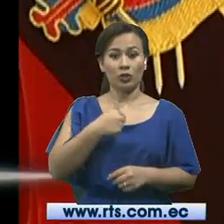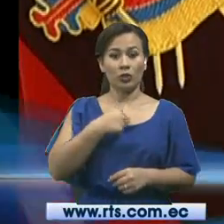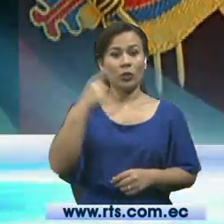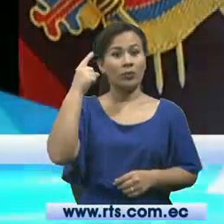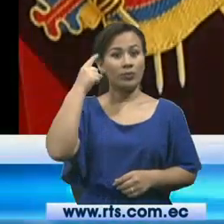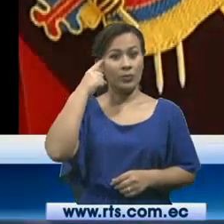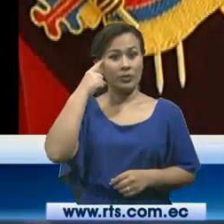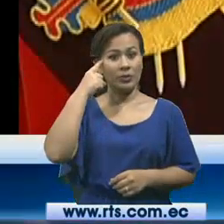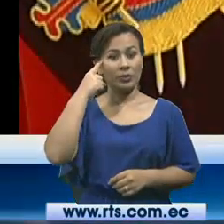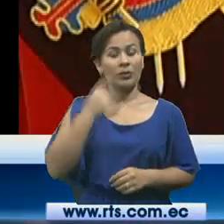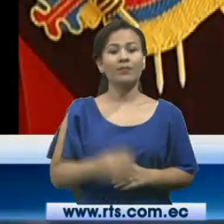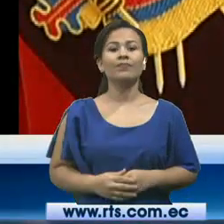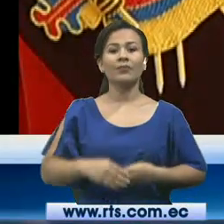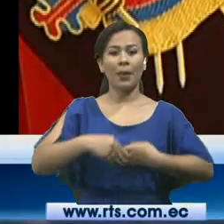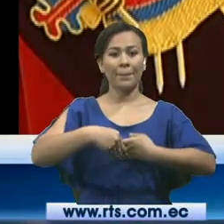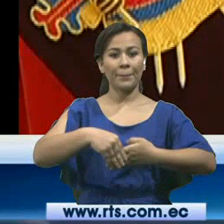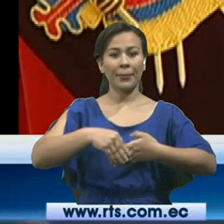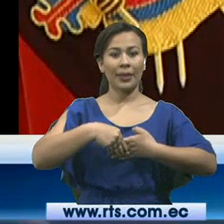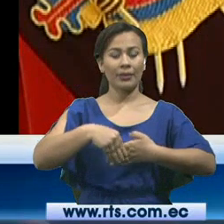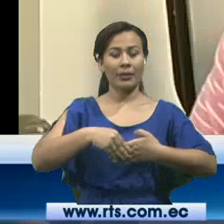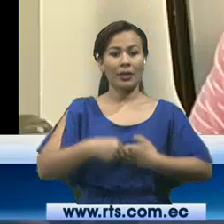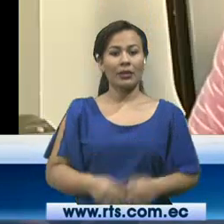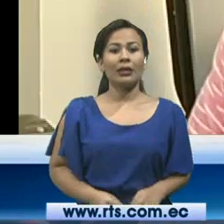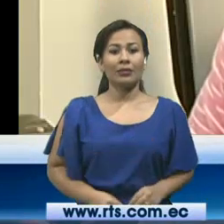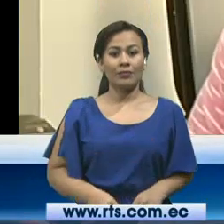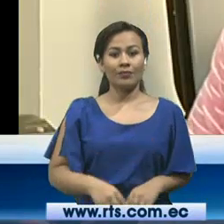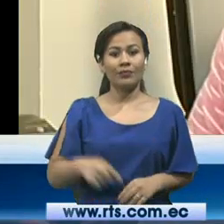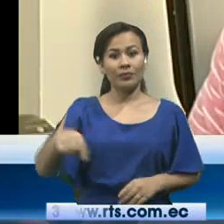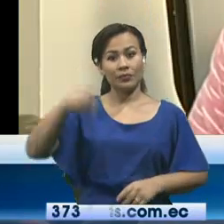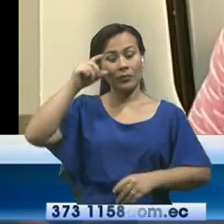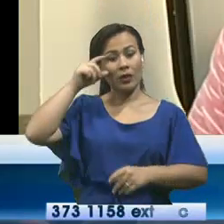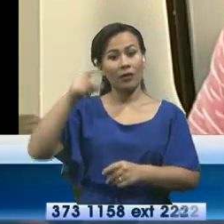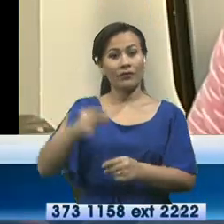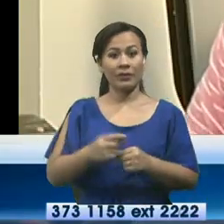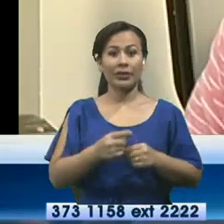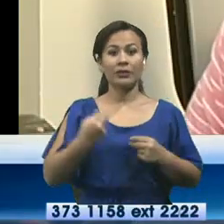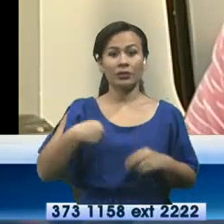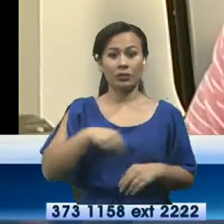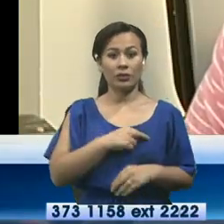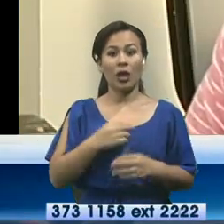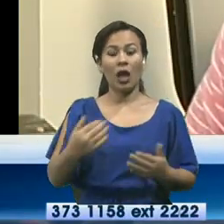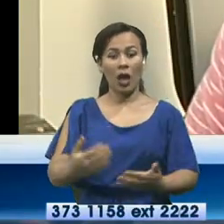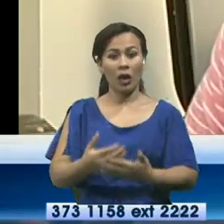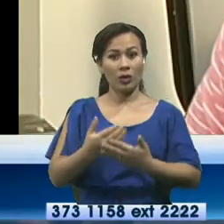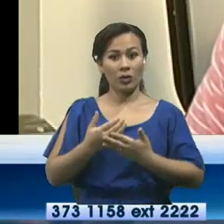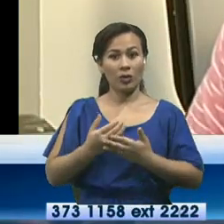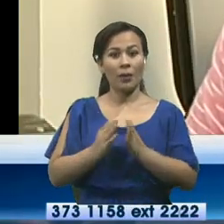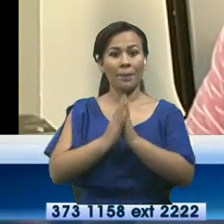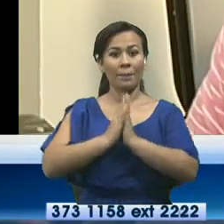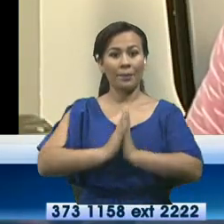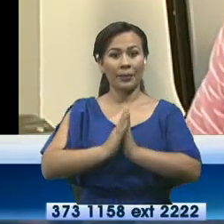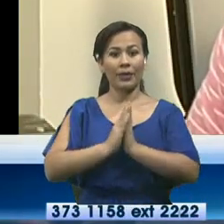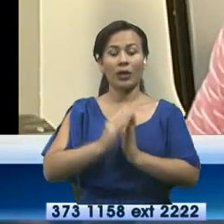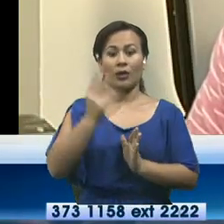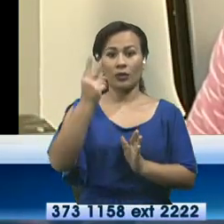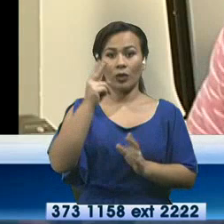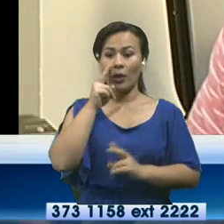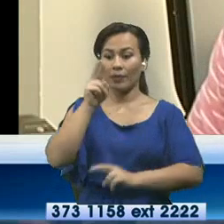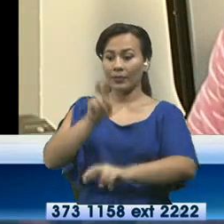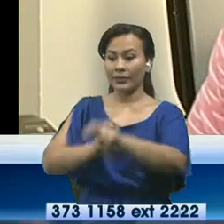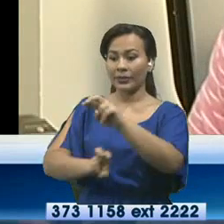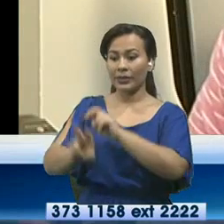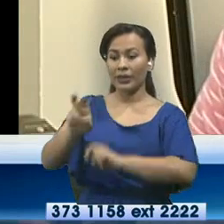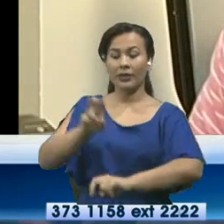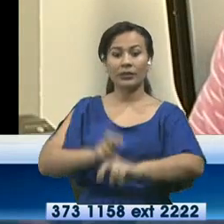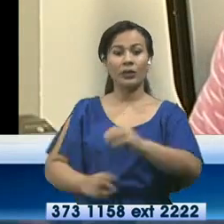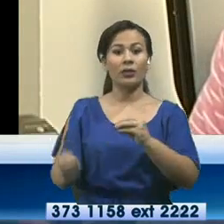existen diligencias pendientes. La Fiscalía considera que debemos acoger un pedido de dos pericias en el que dice que se